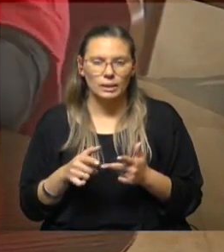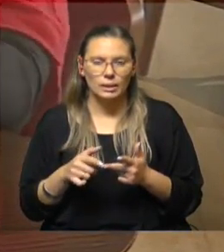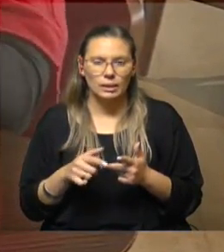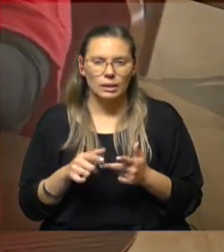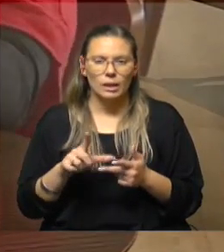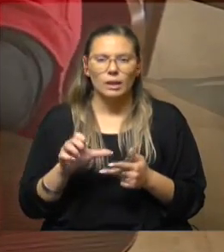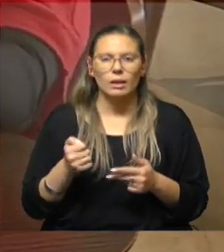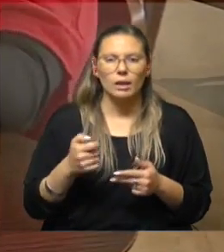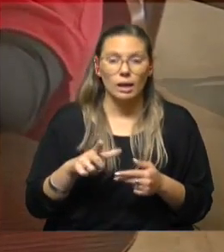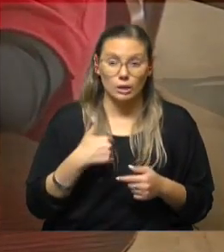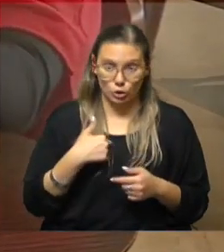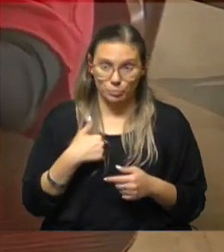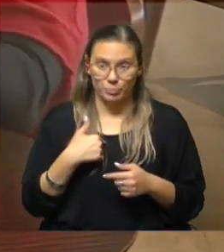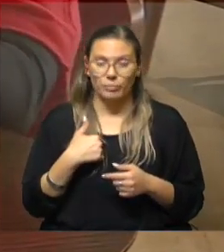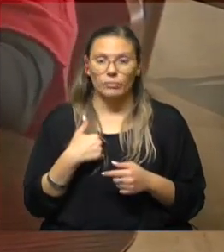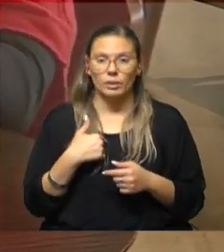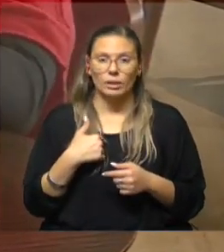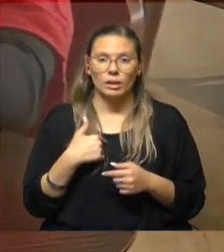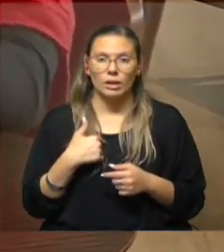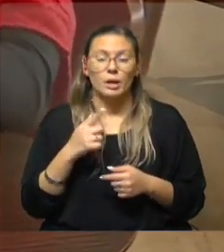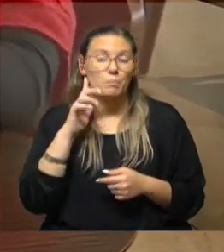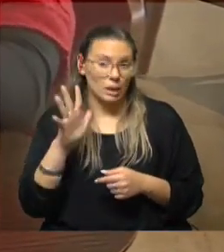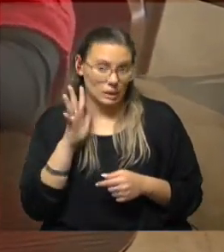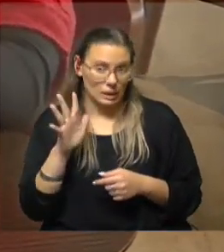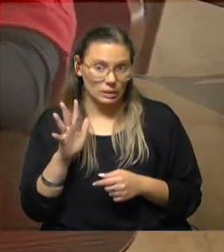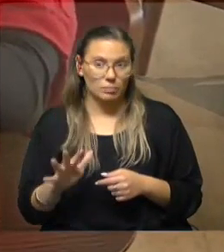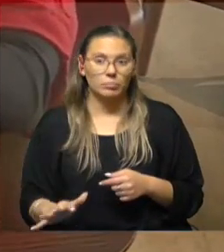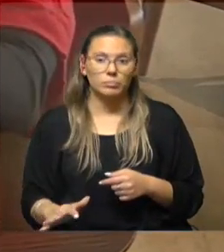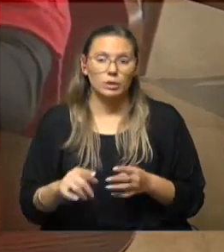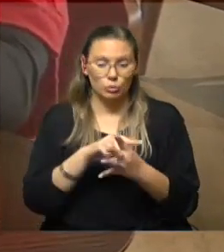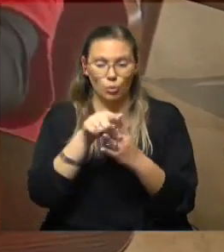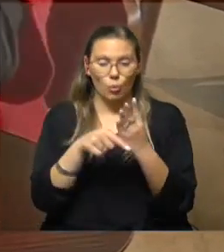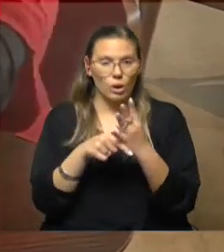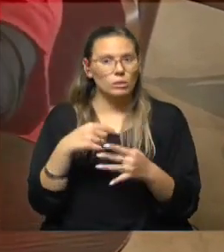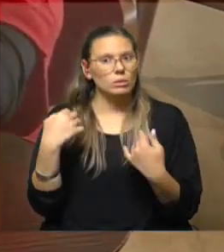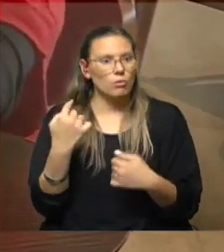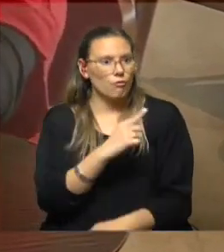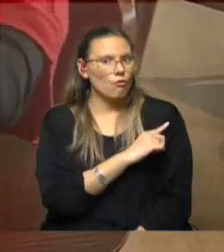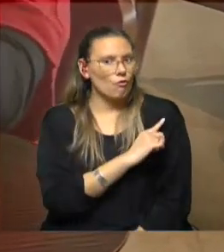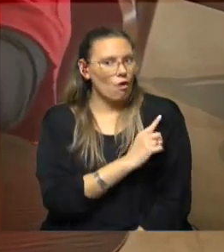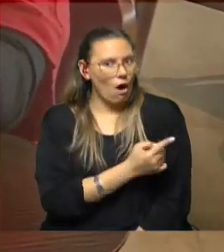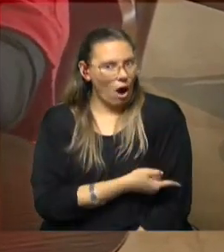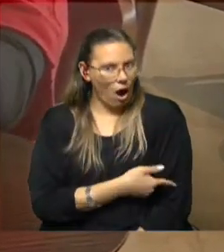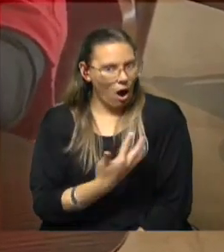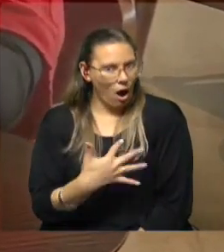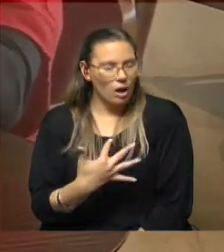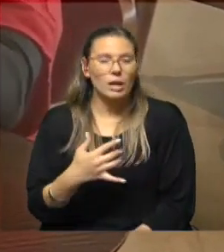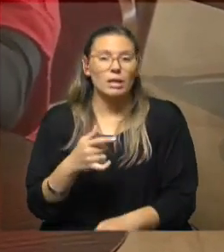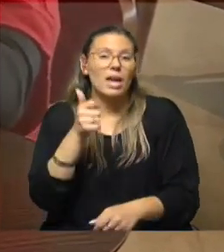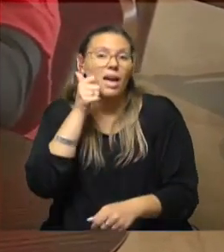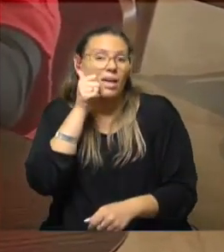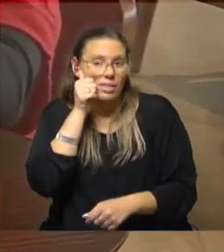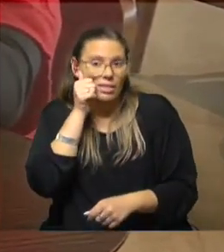María Leal y yo. Así que eso, imagínate, es un cuarteto fuerte y además, por las edades que